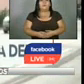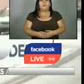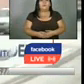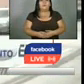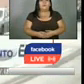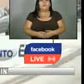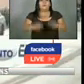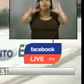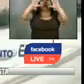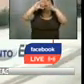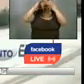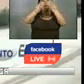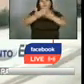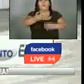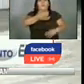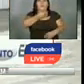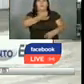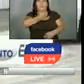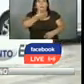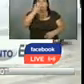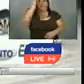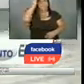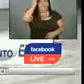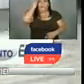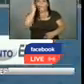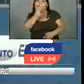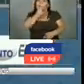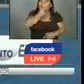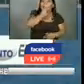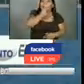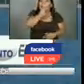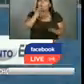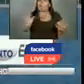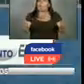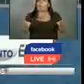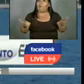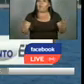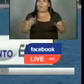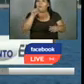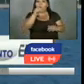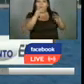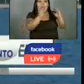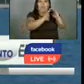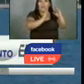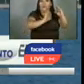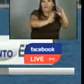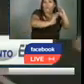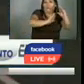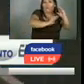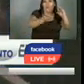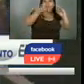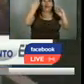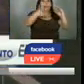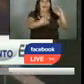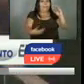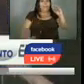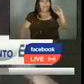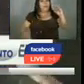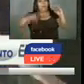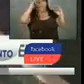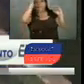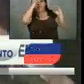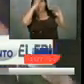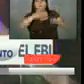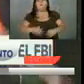En noticias internacionales, aún persiste la expectativa sobre el allanamiento en Mar-a-Lago, la residencia del expresidente de Estados